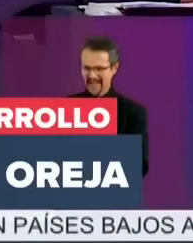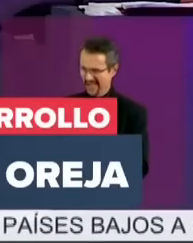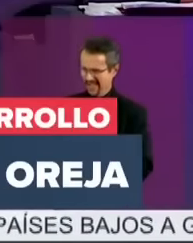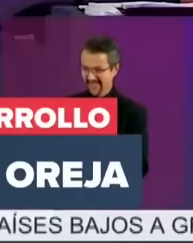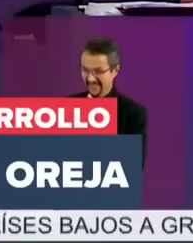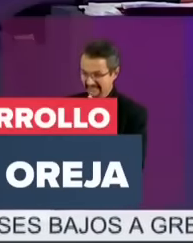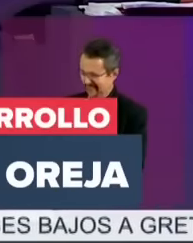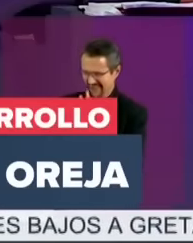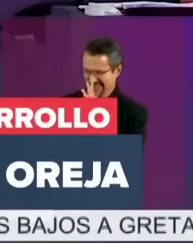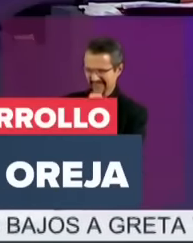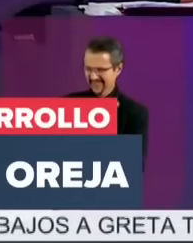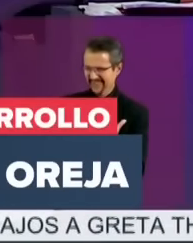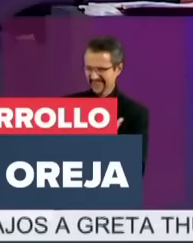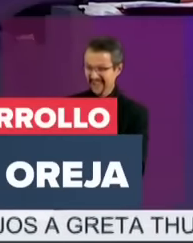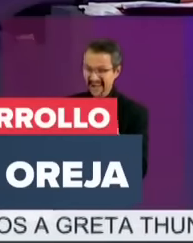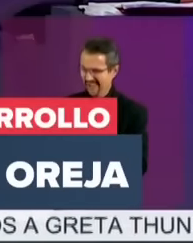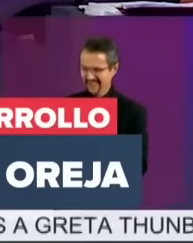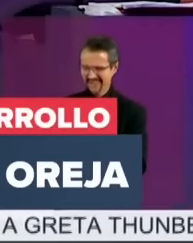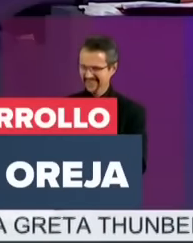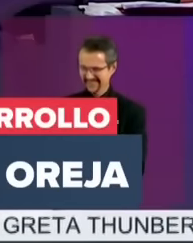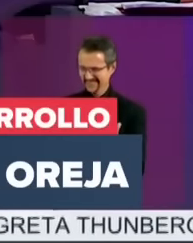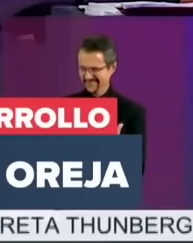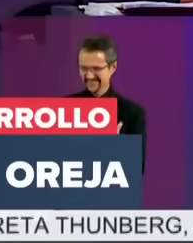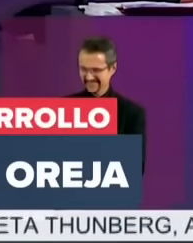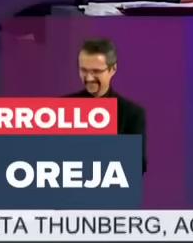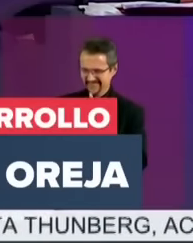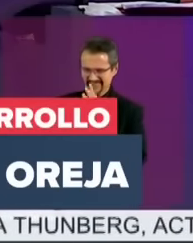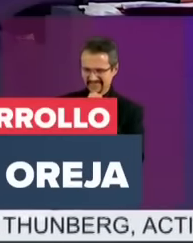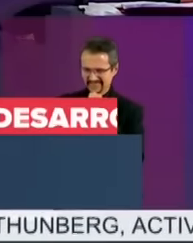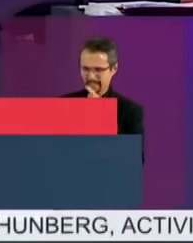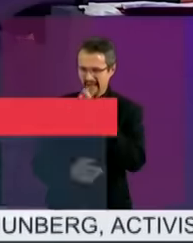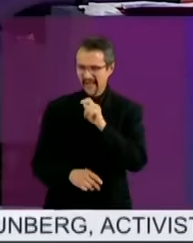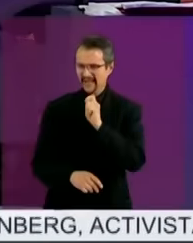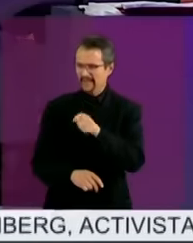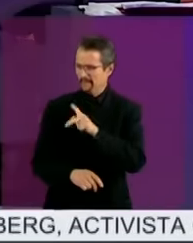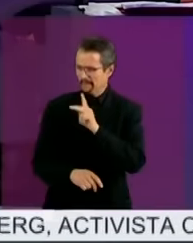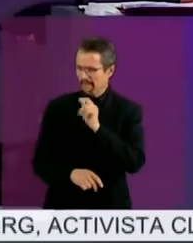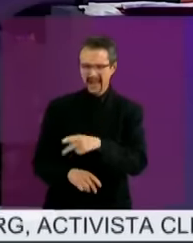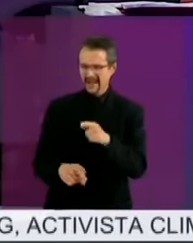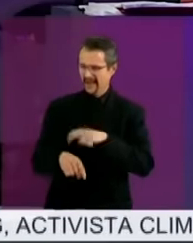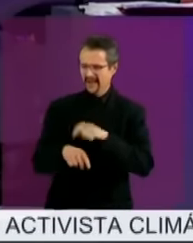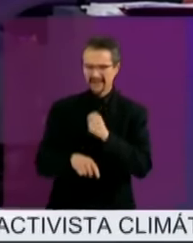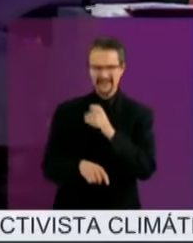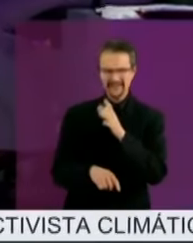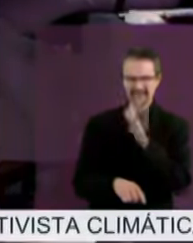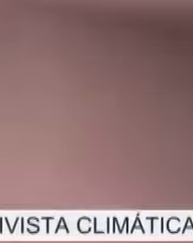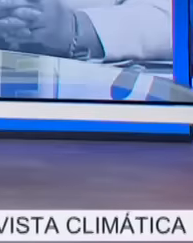yo se quiero robar la bolsa del tiempo de la candidata. 53 segundos es lo que te...